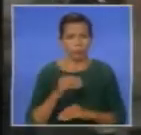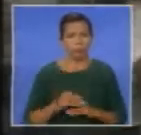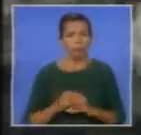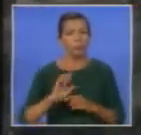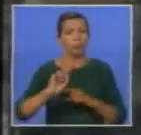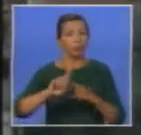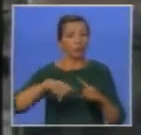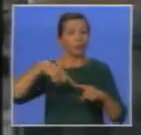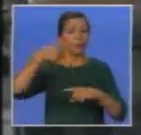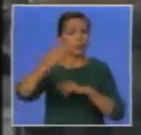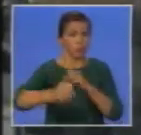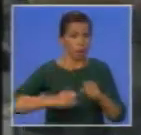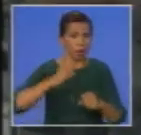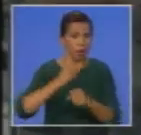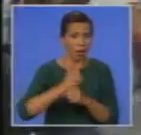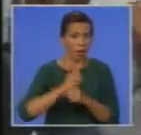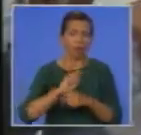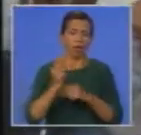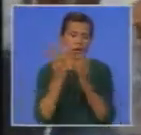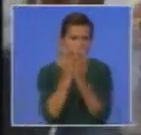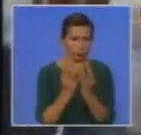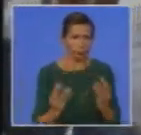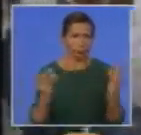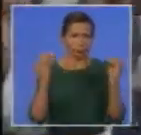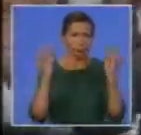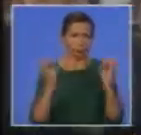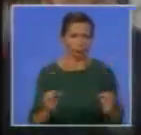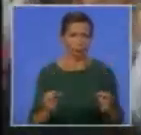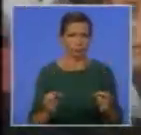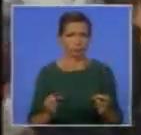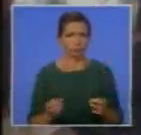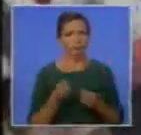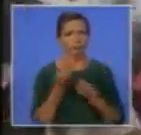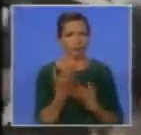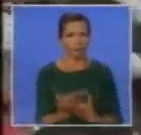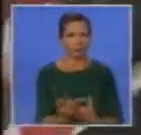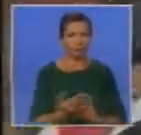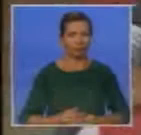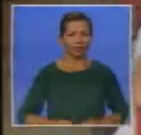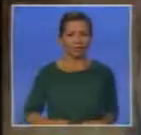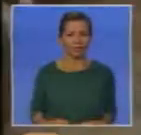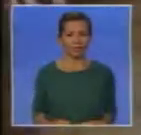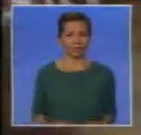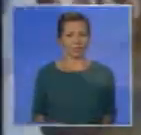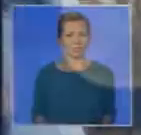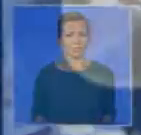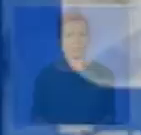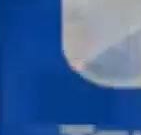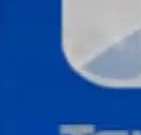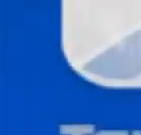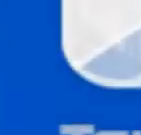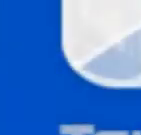periodo, esta situación se solucionará. Carlos Julio Gurumendi, 24 horas.